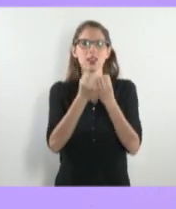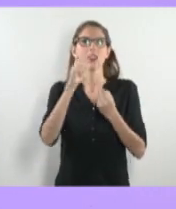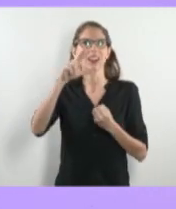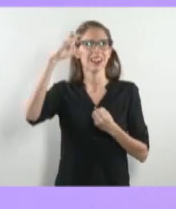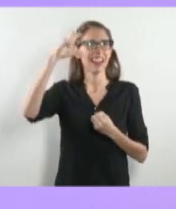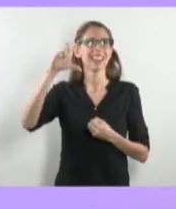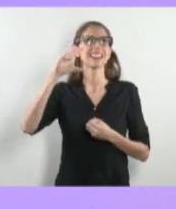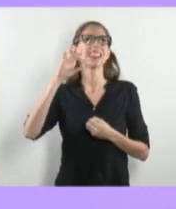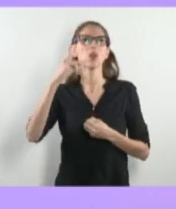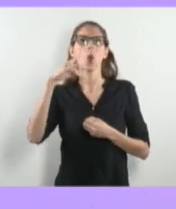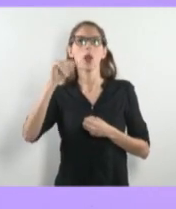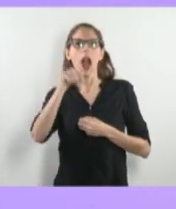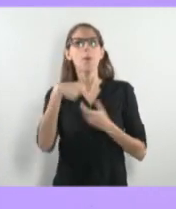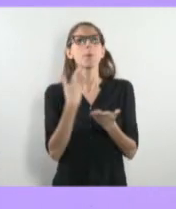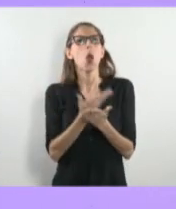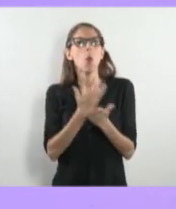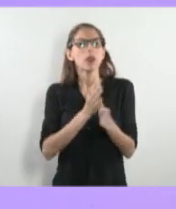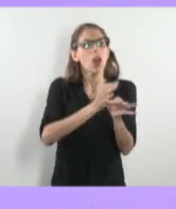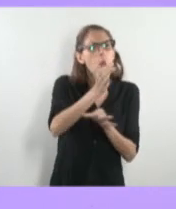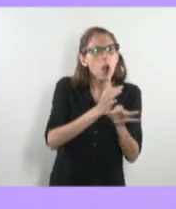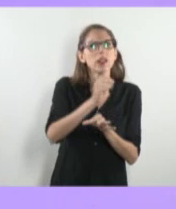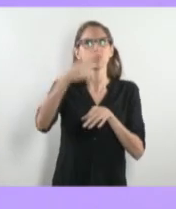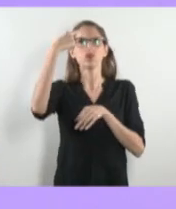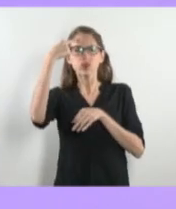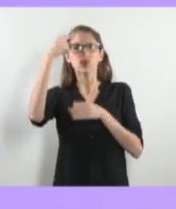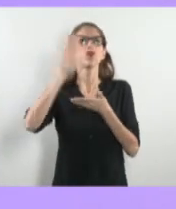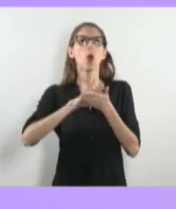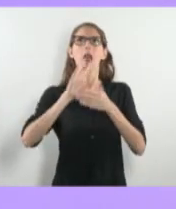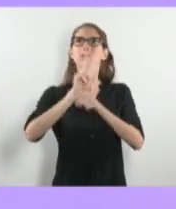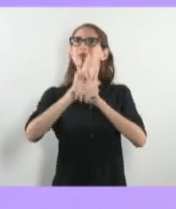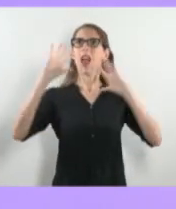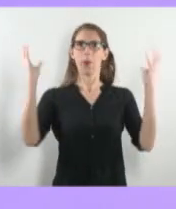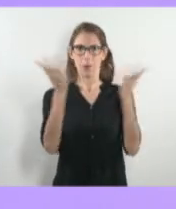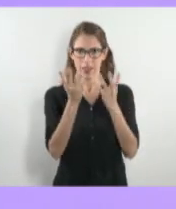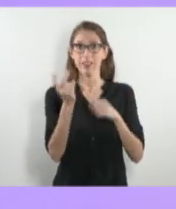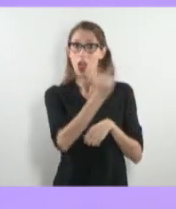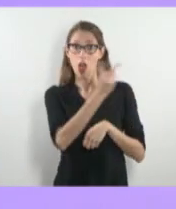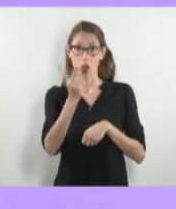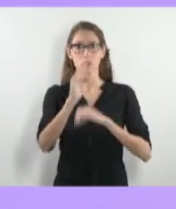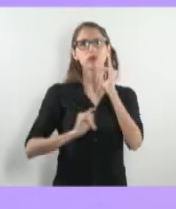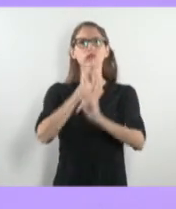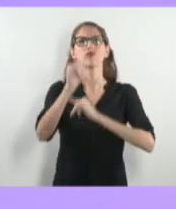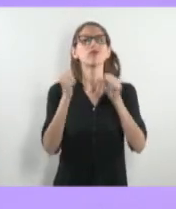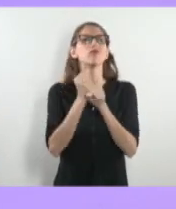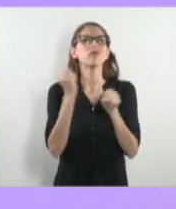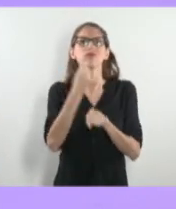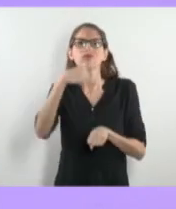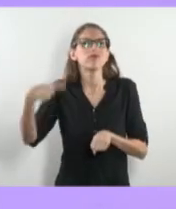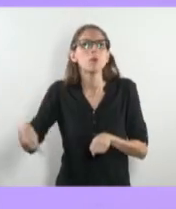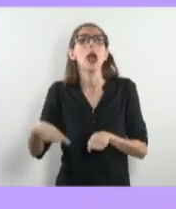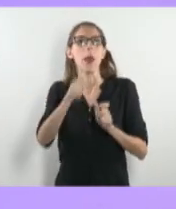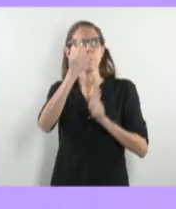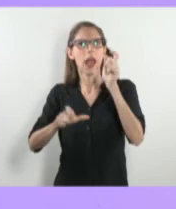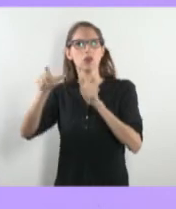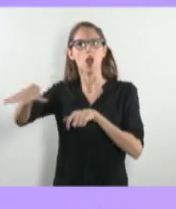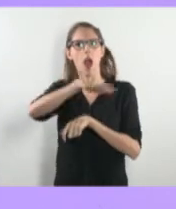socioambiental inclusiva y sustentable. Bueno, Franco y Marina nos muestran algunas de las acciones que realizan para concientizar a la